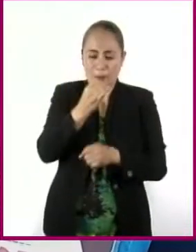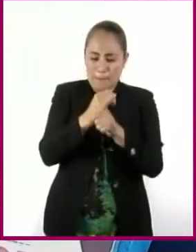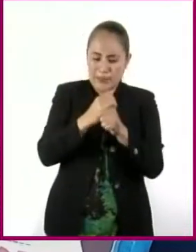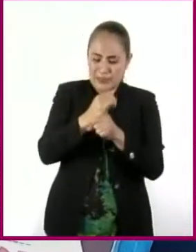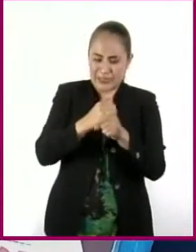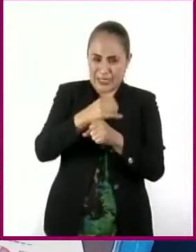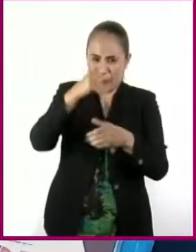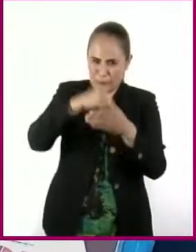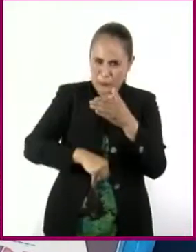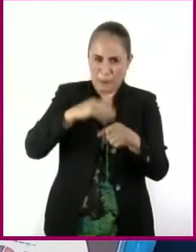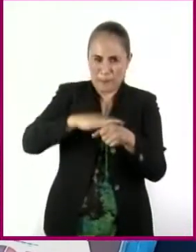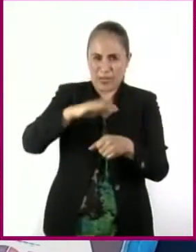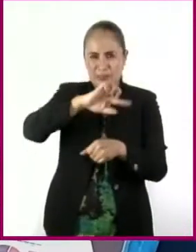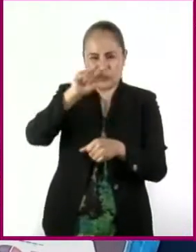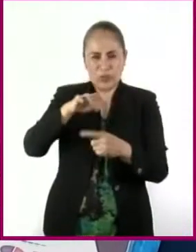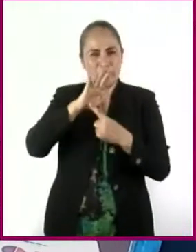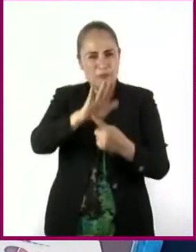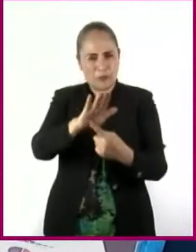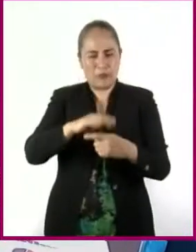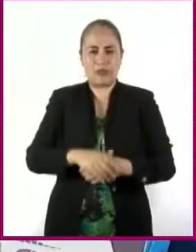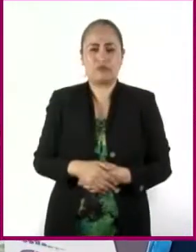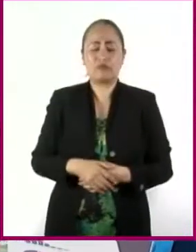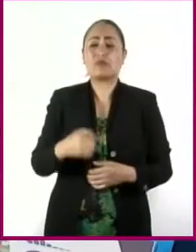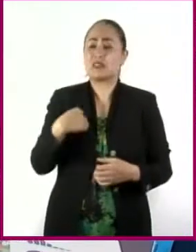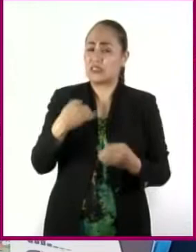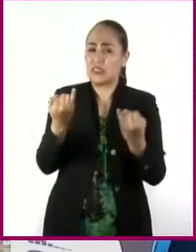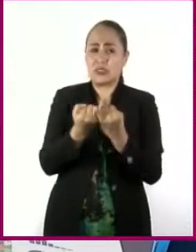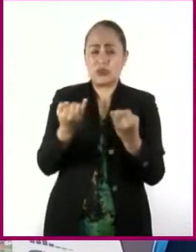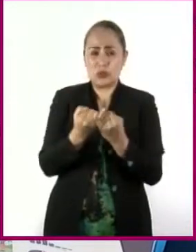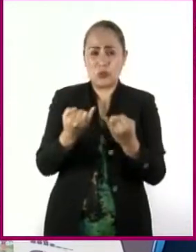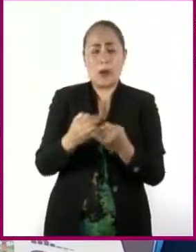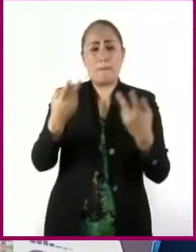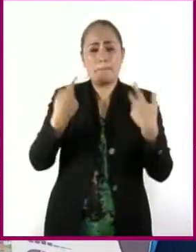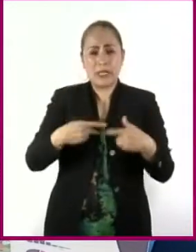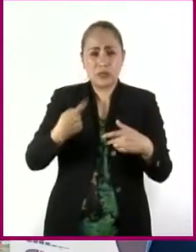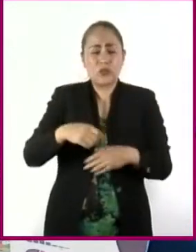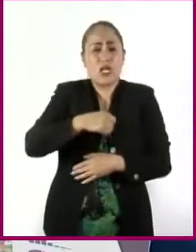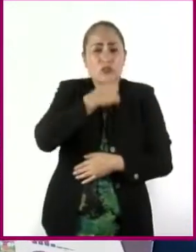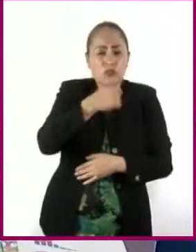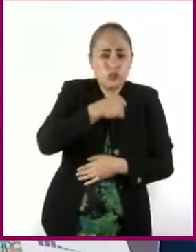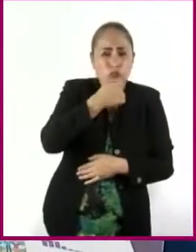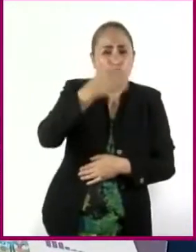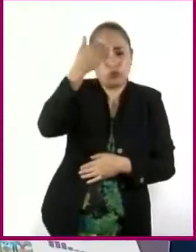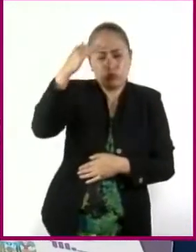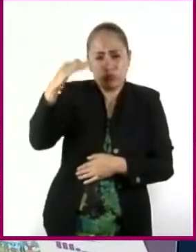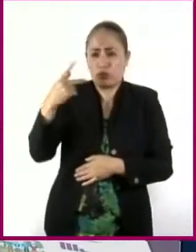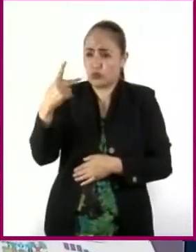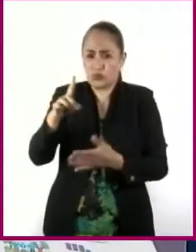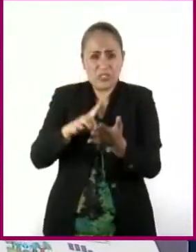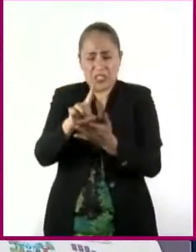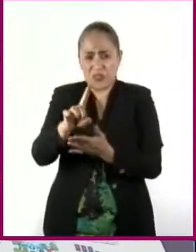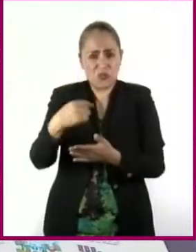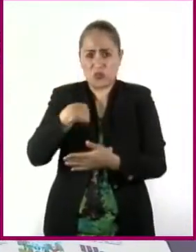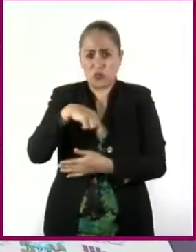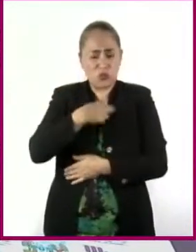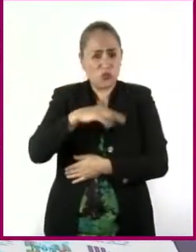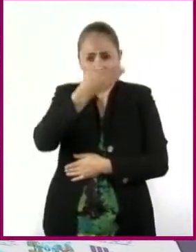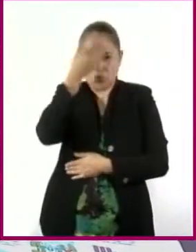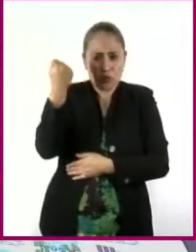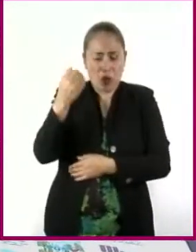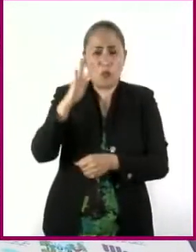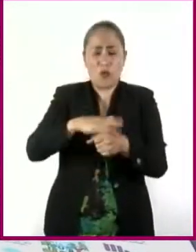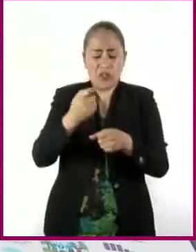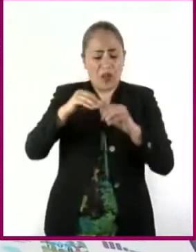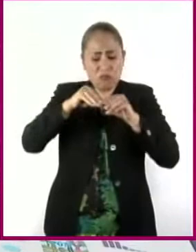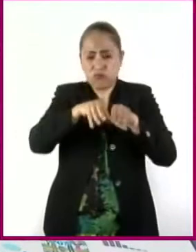cierto. Otra sorpresa es lo poco que sabemos sobre los derechos de las personas adultas mayores, porque no se difunden de manera